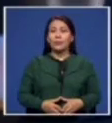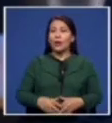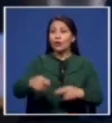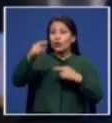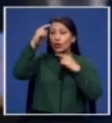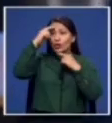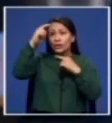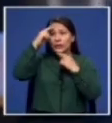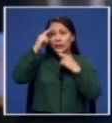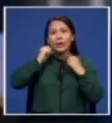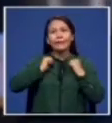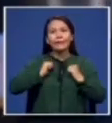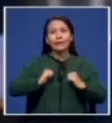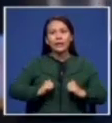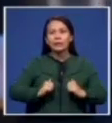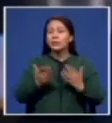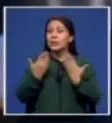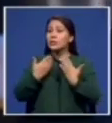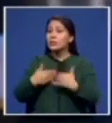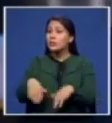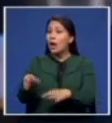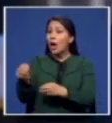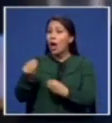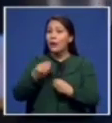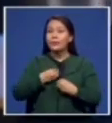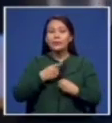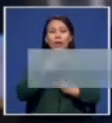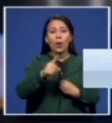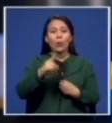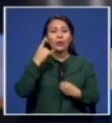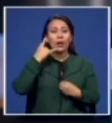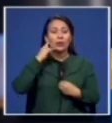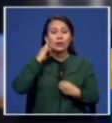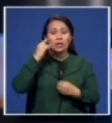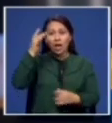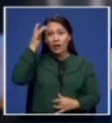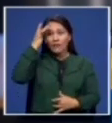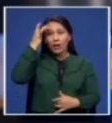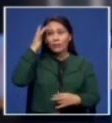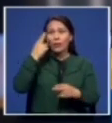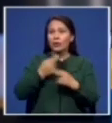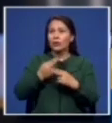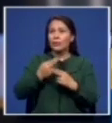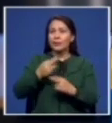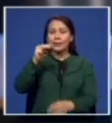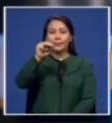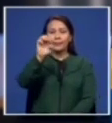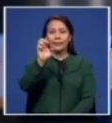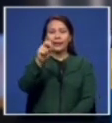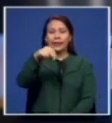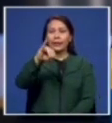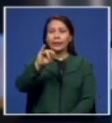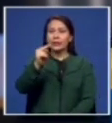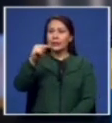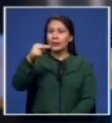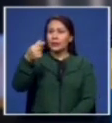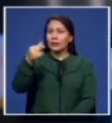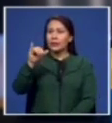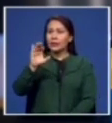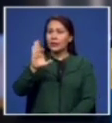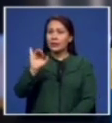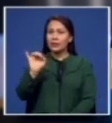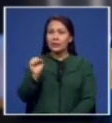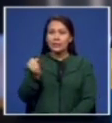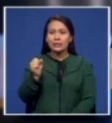Y una noticia lamentable, se confirma un caso de meningitis en un plantel educativo ubicado en el sector de Mapasingue Este, en el norte de Guayaquil. La